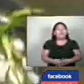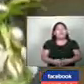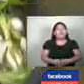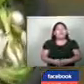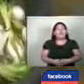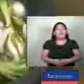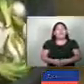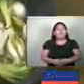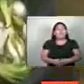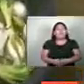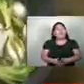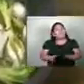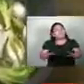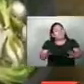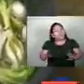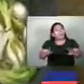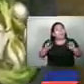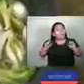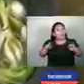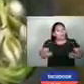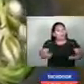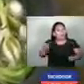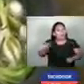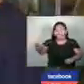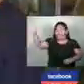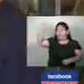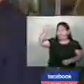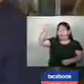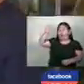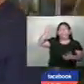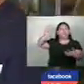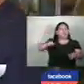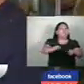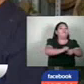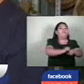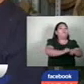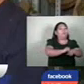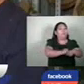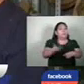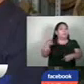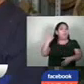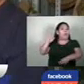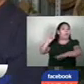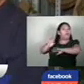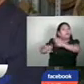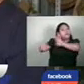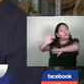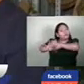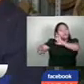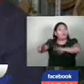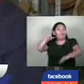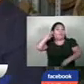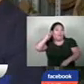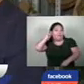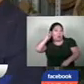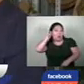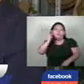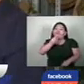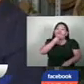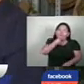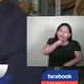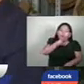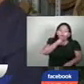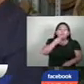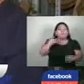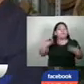poner en práctica los conocimientos ancestrales que nuestros abuelos nos han transmitido, y también